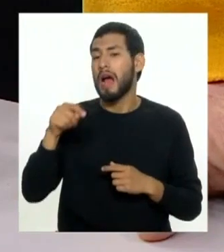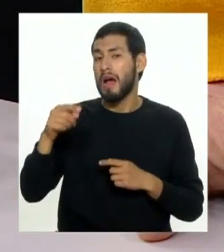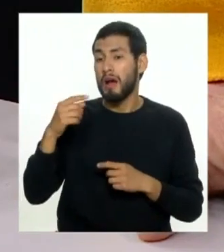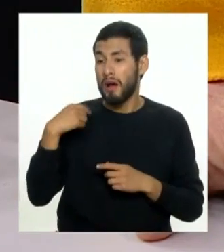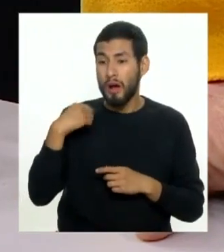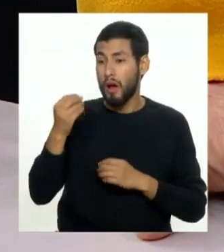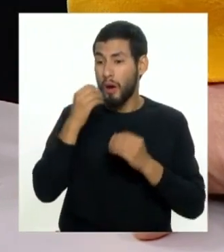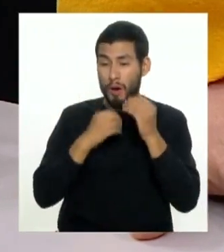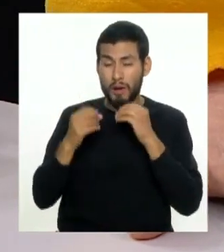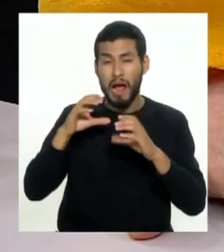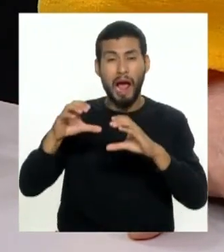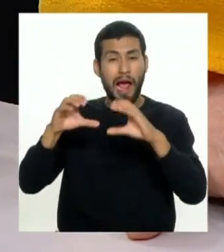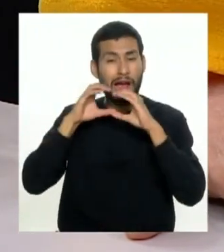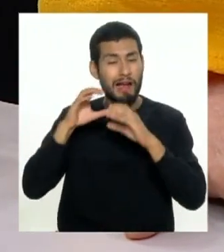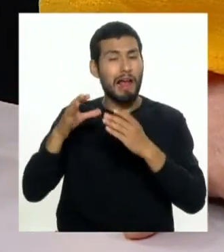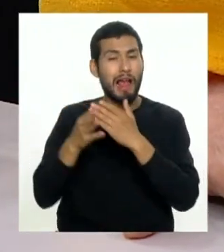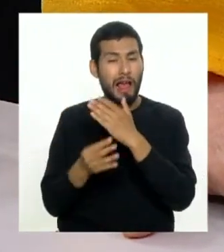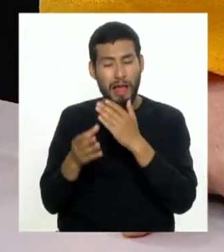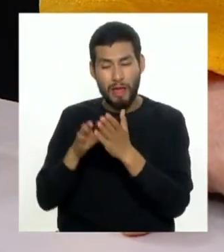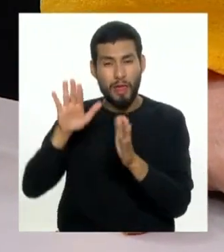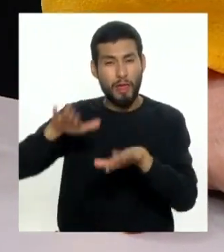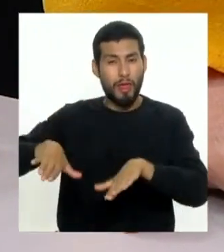come chicharrón,